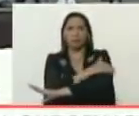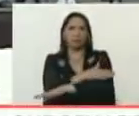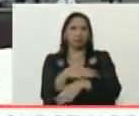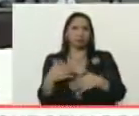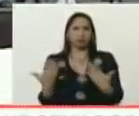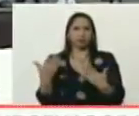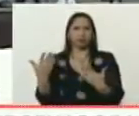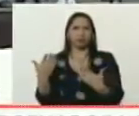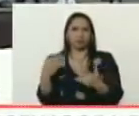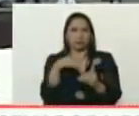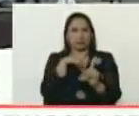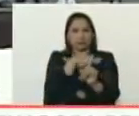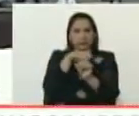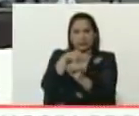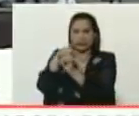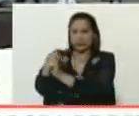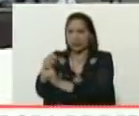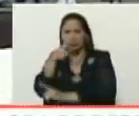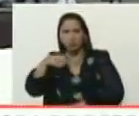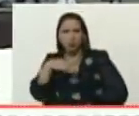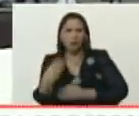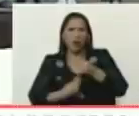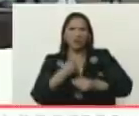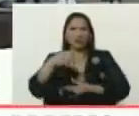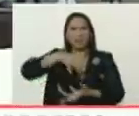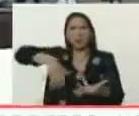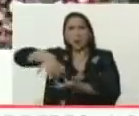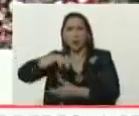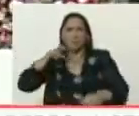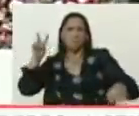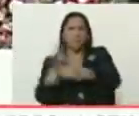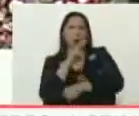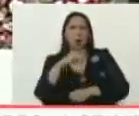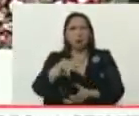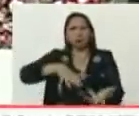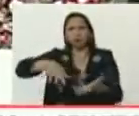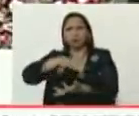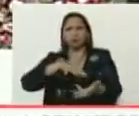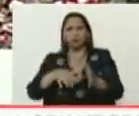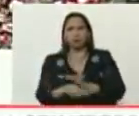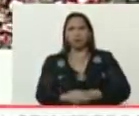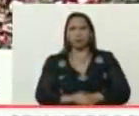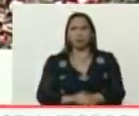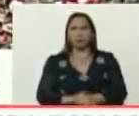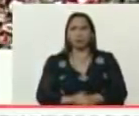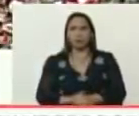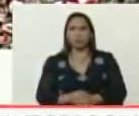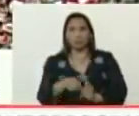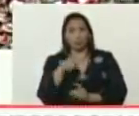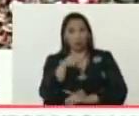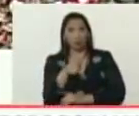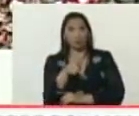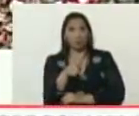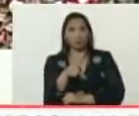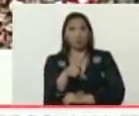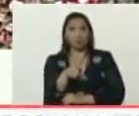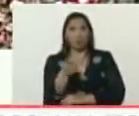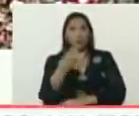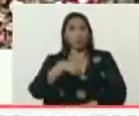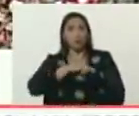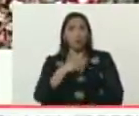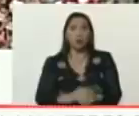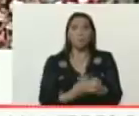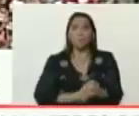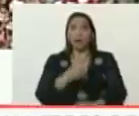Amenazan al pueblo que van a generar disturbios, desórdenes. Por eso, nuestro hermano presidente